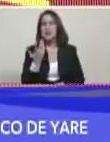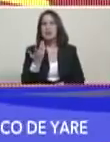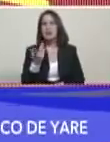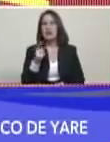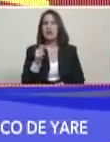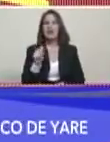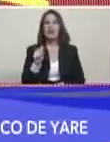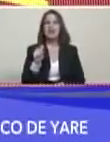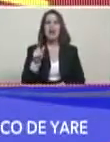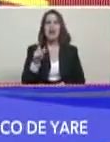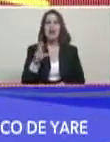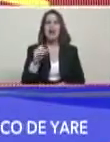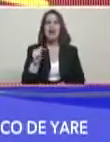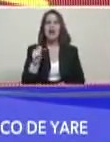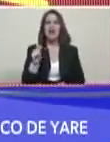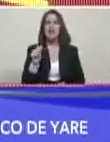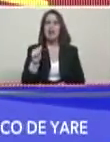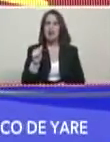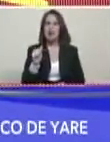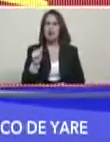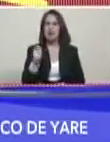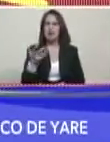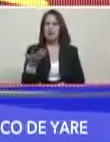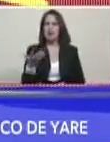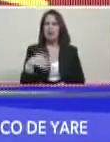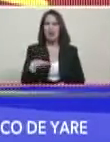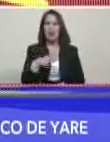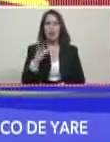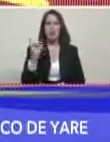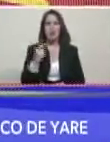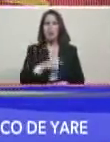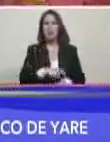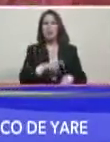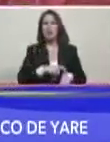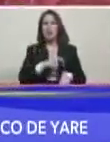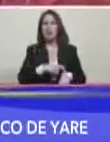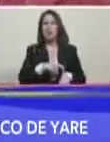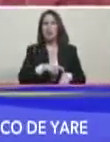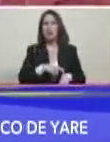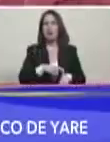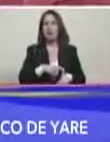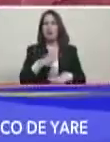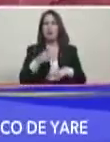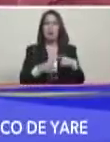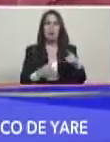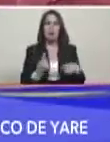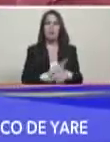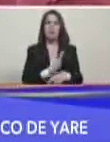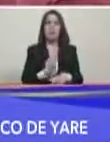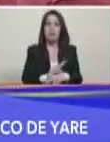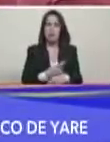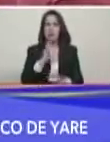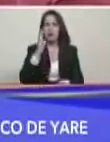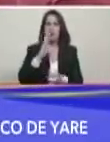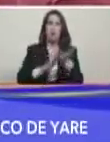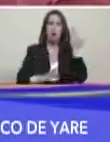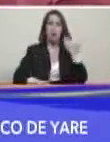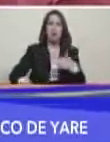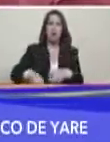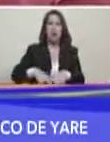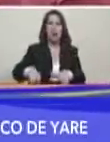Tácata es el más cerca. ¿Cuánto echamos de aquí a Tácata? Media hora. Nos vamos para el río todos.